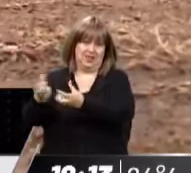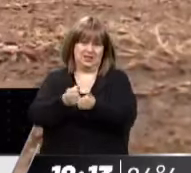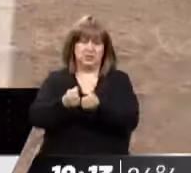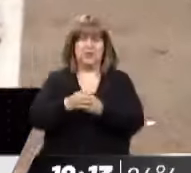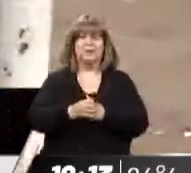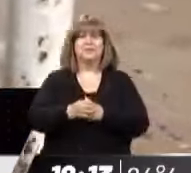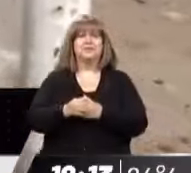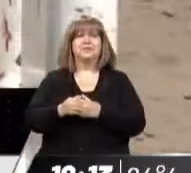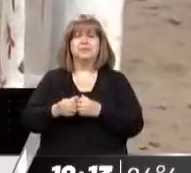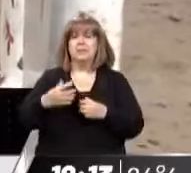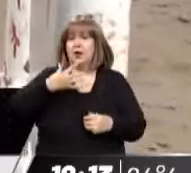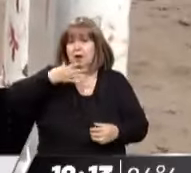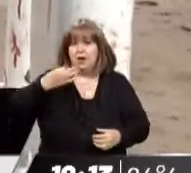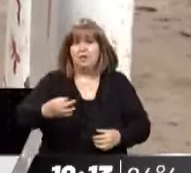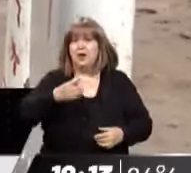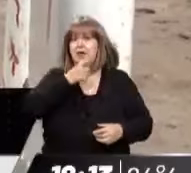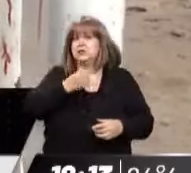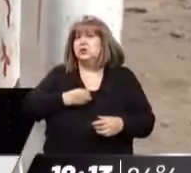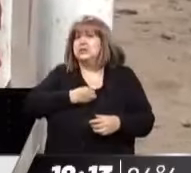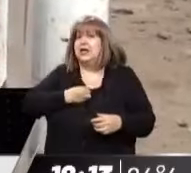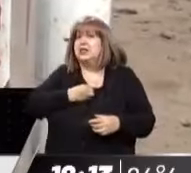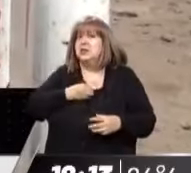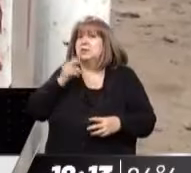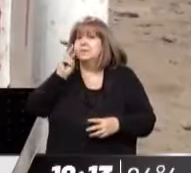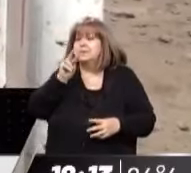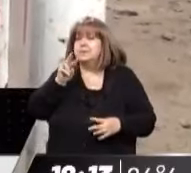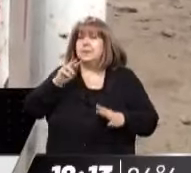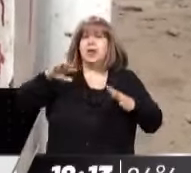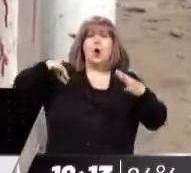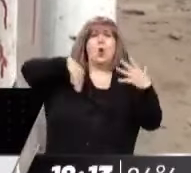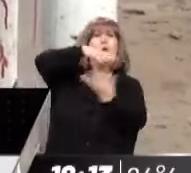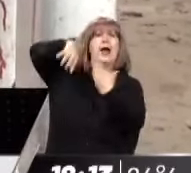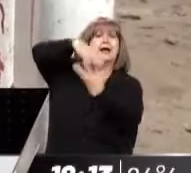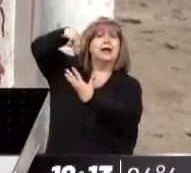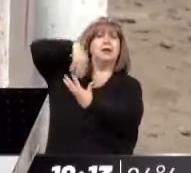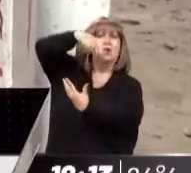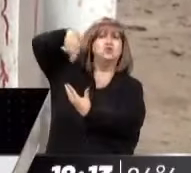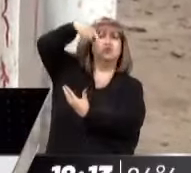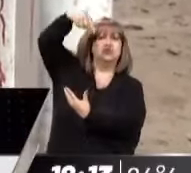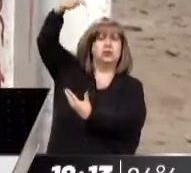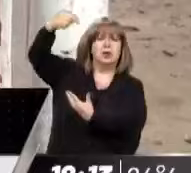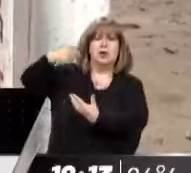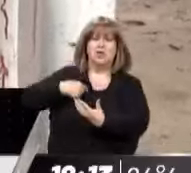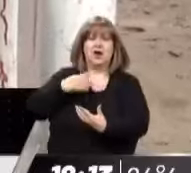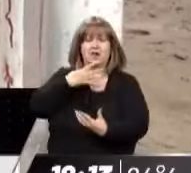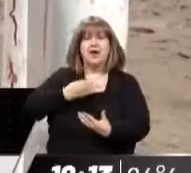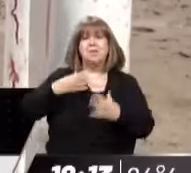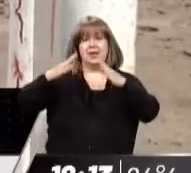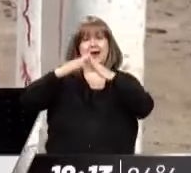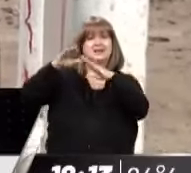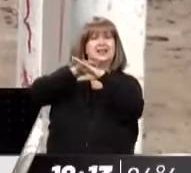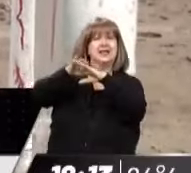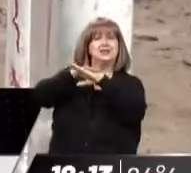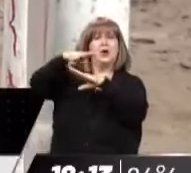Sí, ha sido tremendo, ha sido como un huracán, así pasó. ¿Usted estaba en su casa en el momento del tornado? Mi casa, a mí me voló la membrana, me